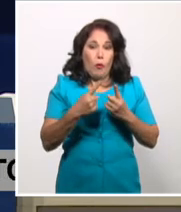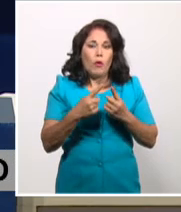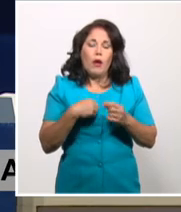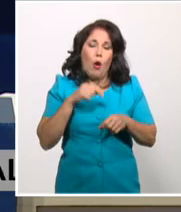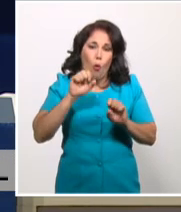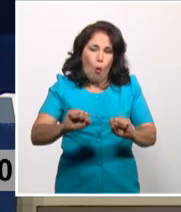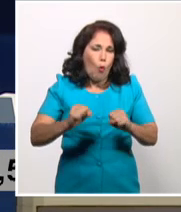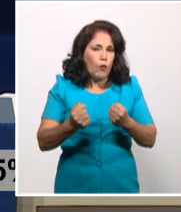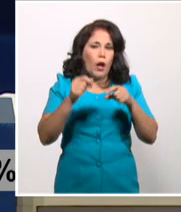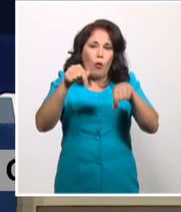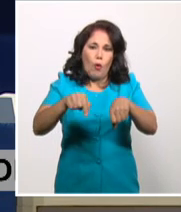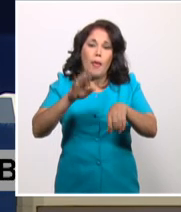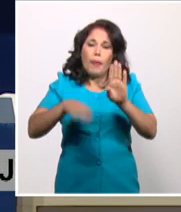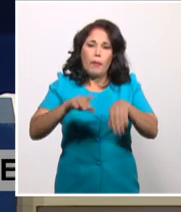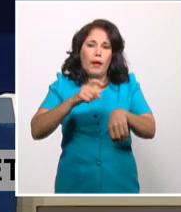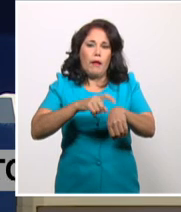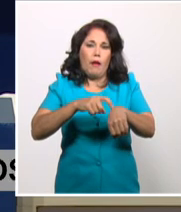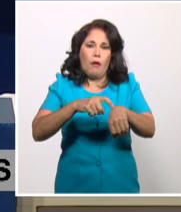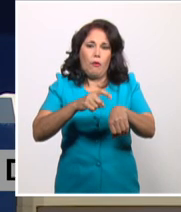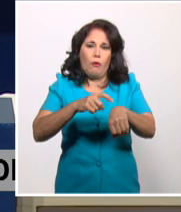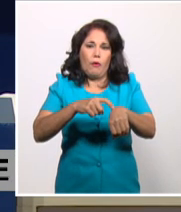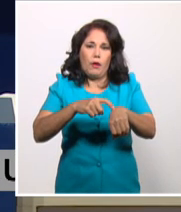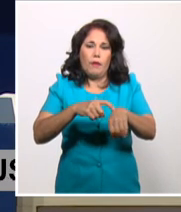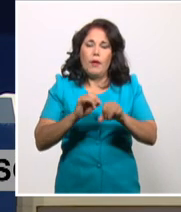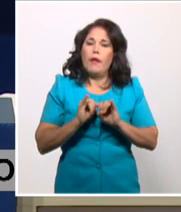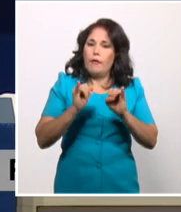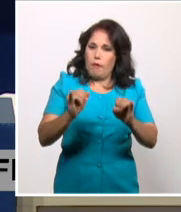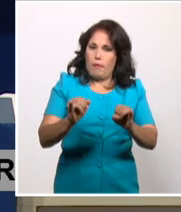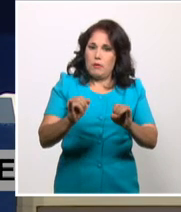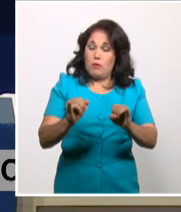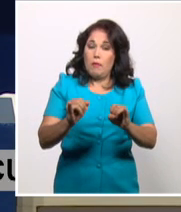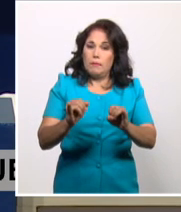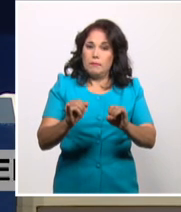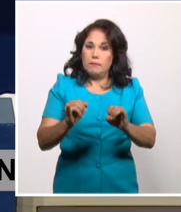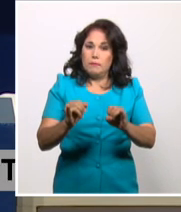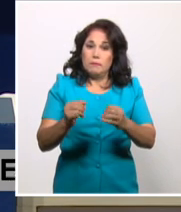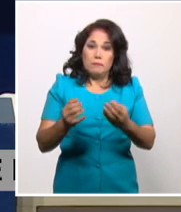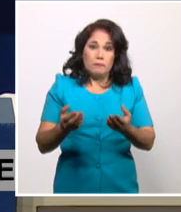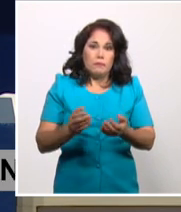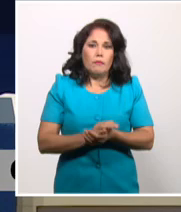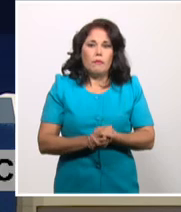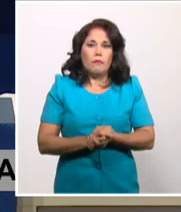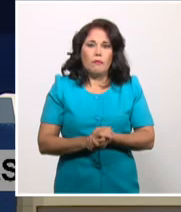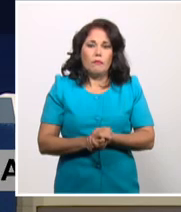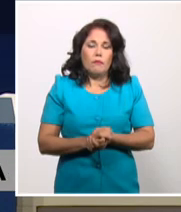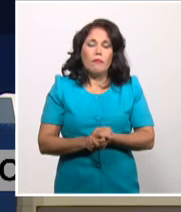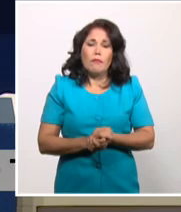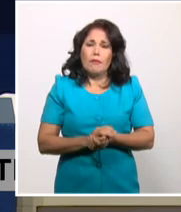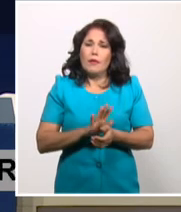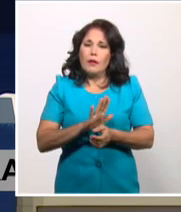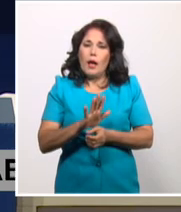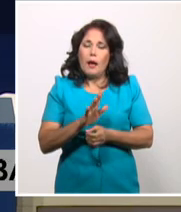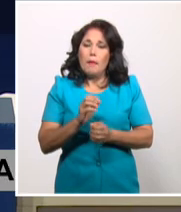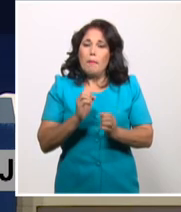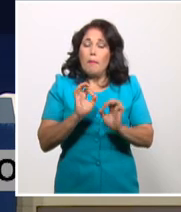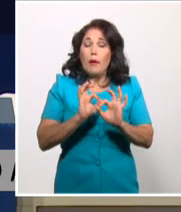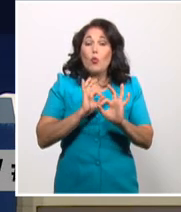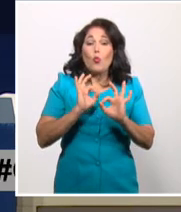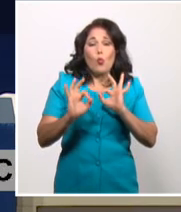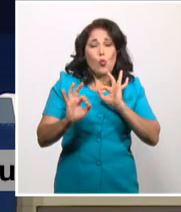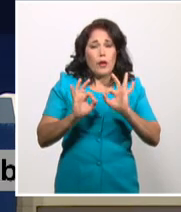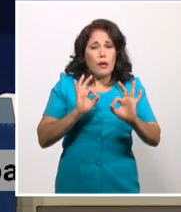correspondía, de acuerdo a la información. Y ya más delicado todavía,